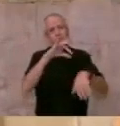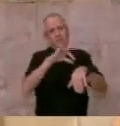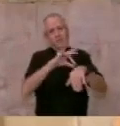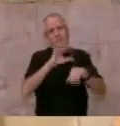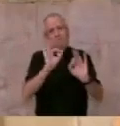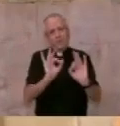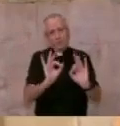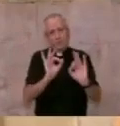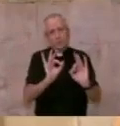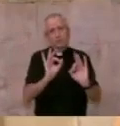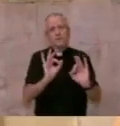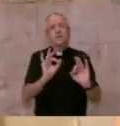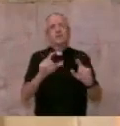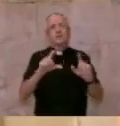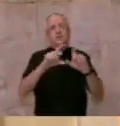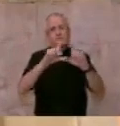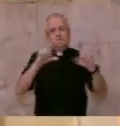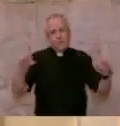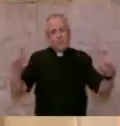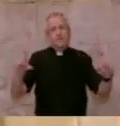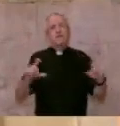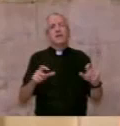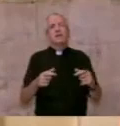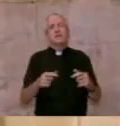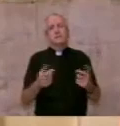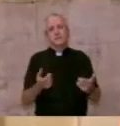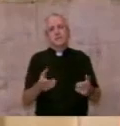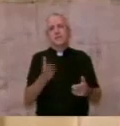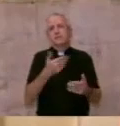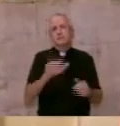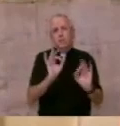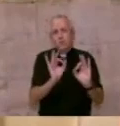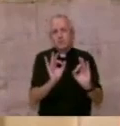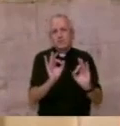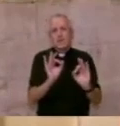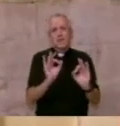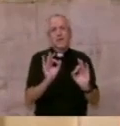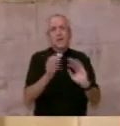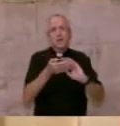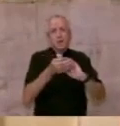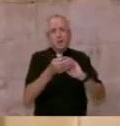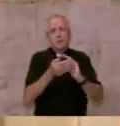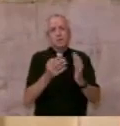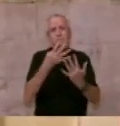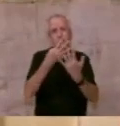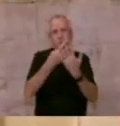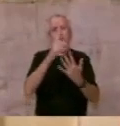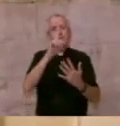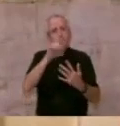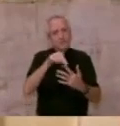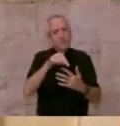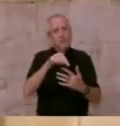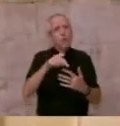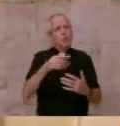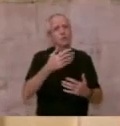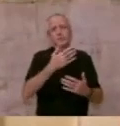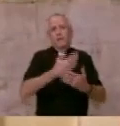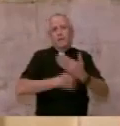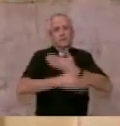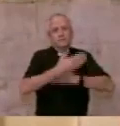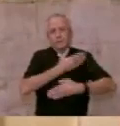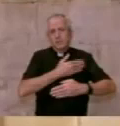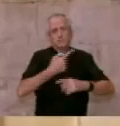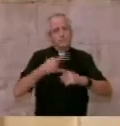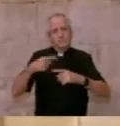televisió, especialment los enfermos. Que tal vegada sou, repeteixo, abans ho he dit a l'homilia, a la presó, o els impedits per